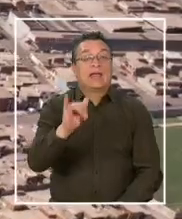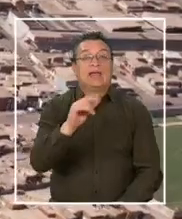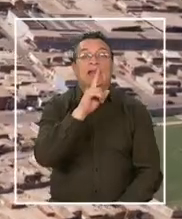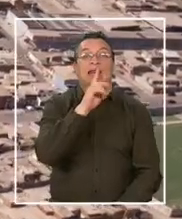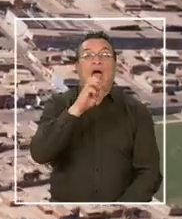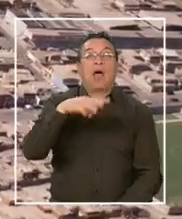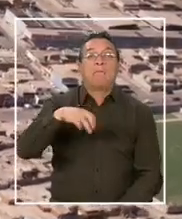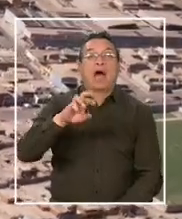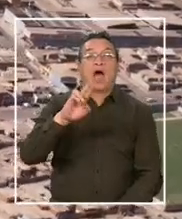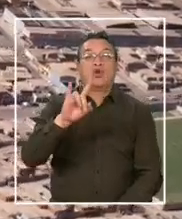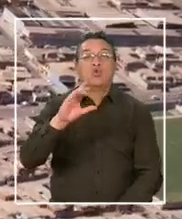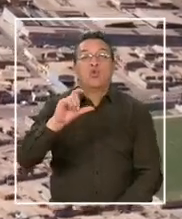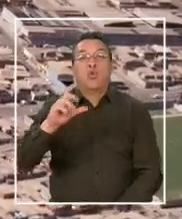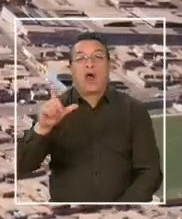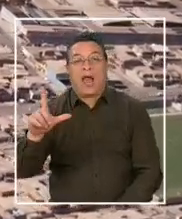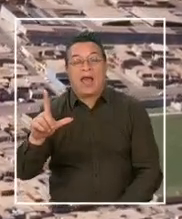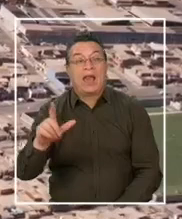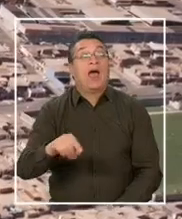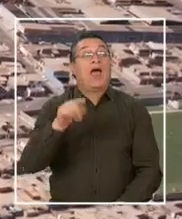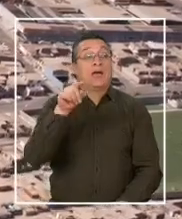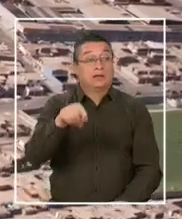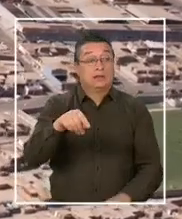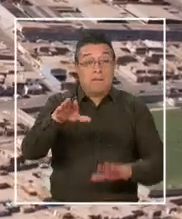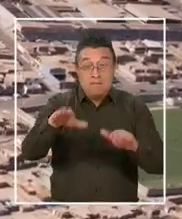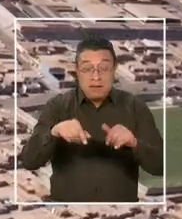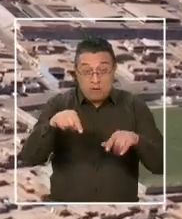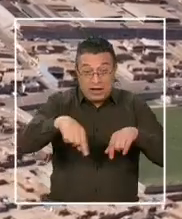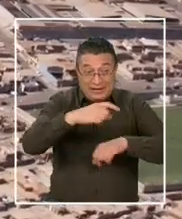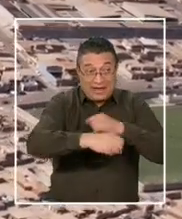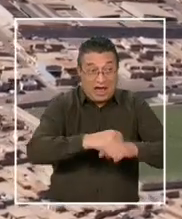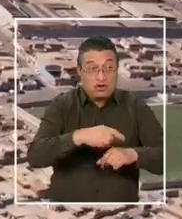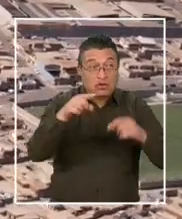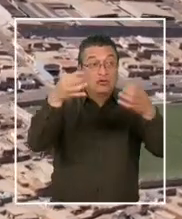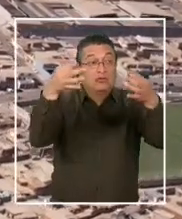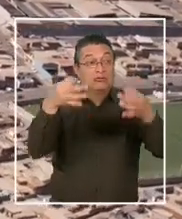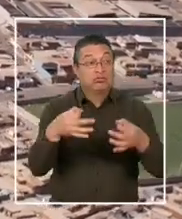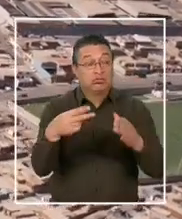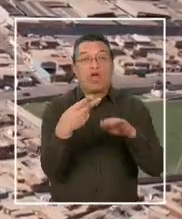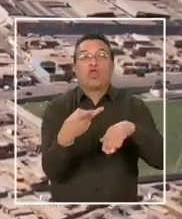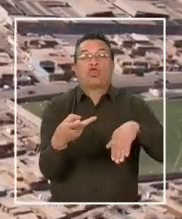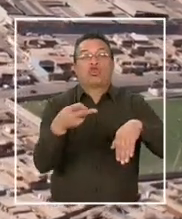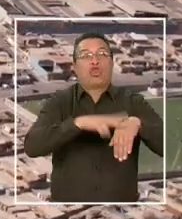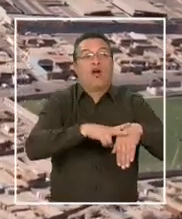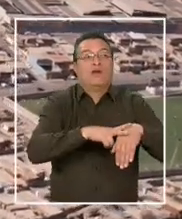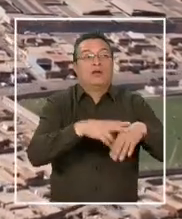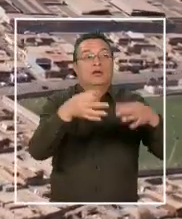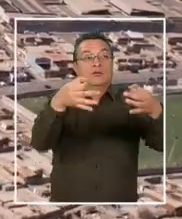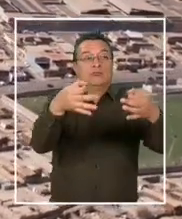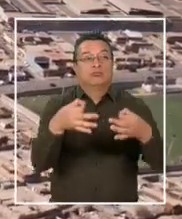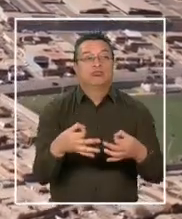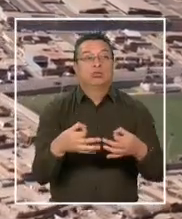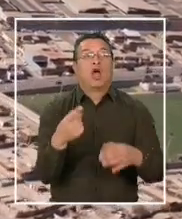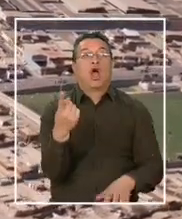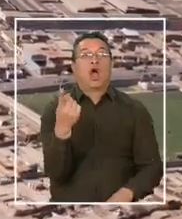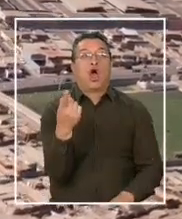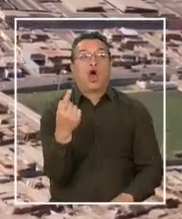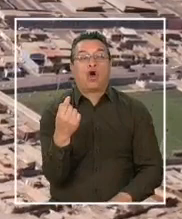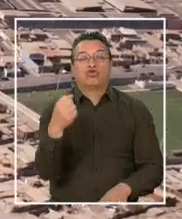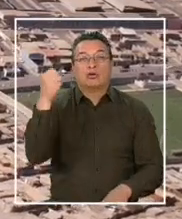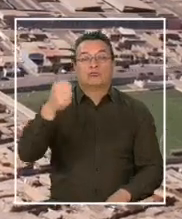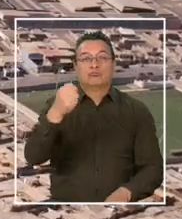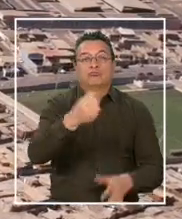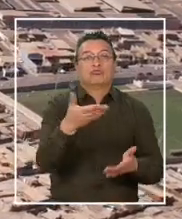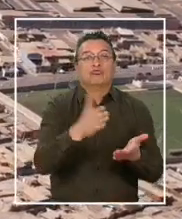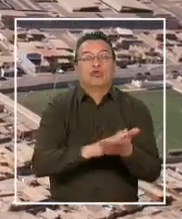del Tamarugal. Durante el mismo periodo de este año en Alto Hospicio, esa cifra se duplica, contabilizando 11 víctimas de